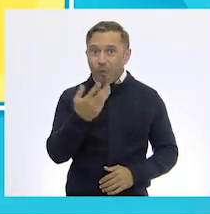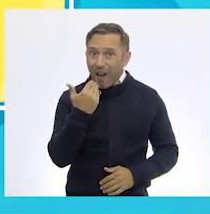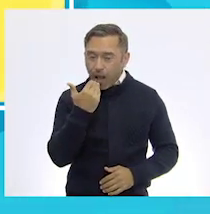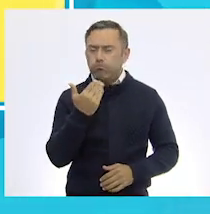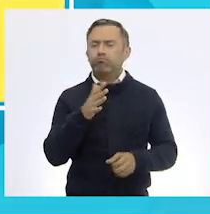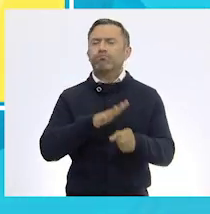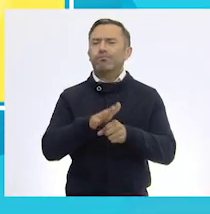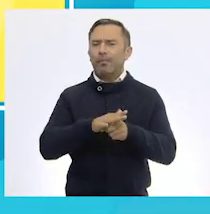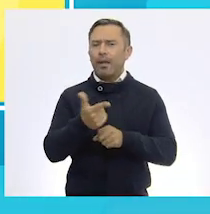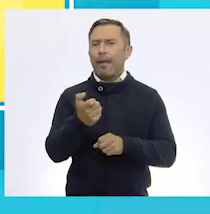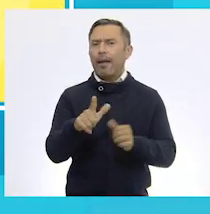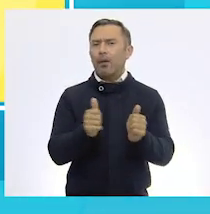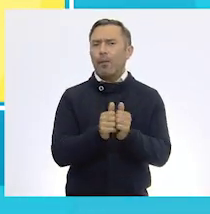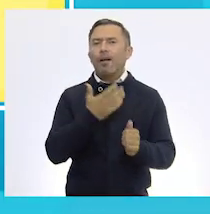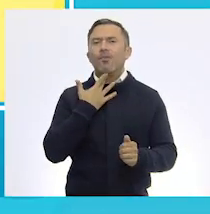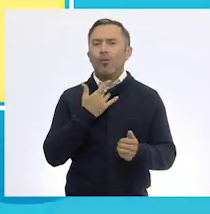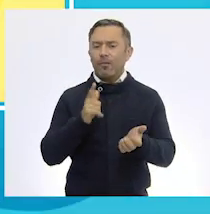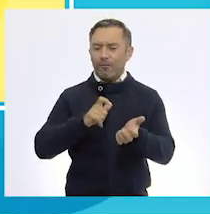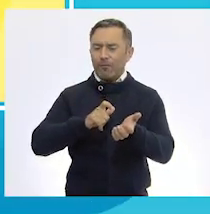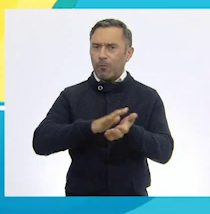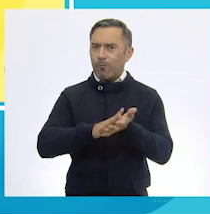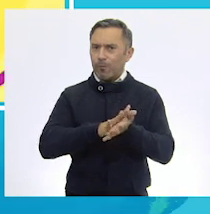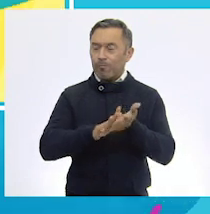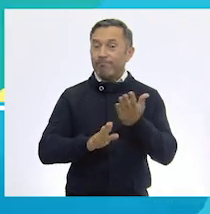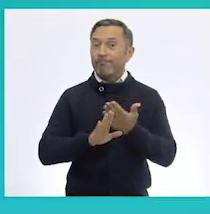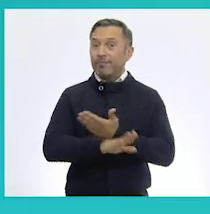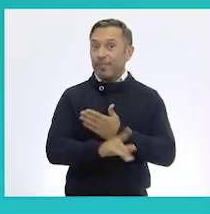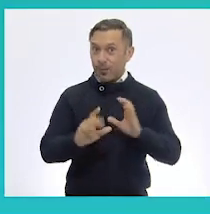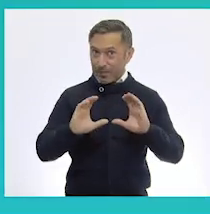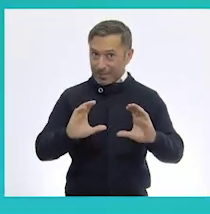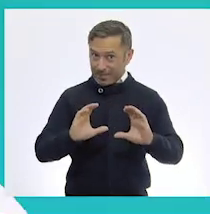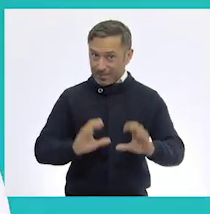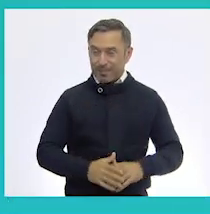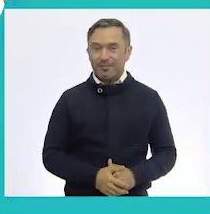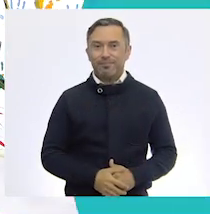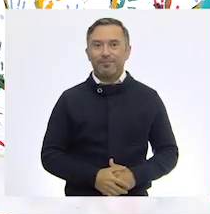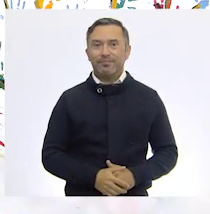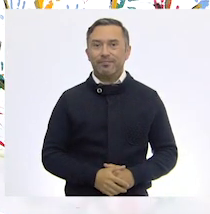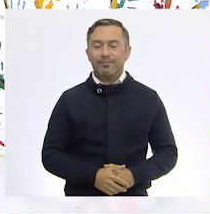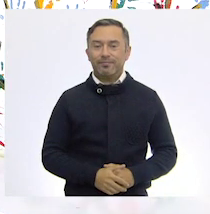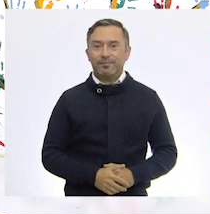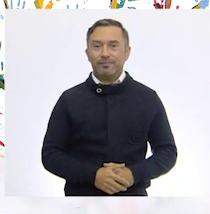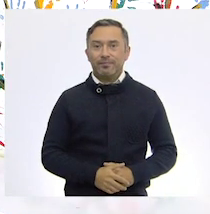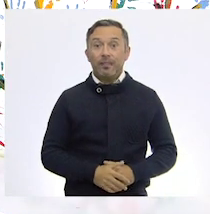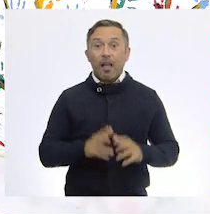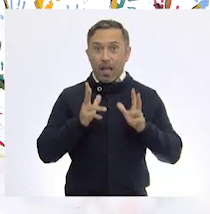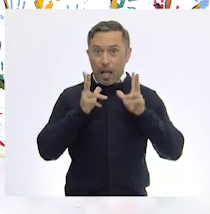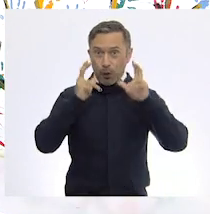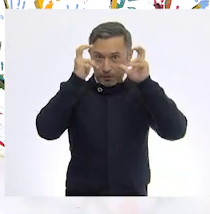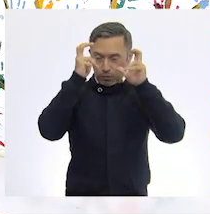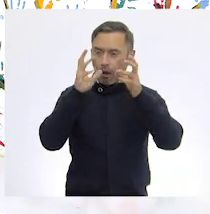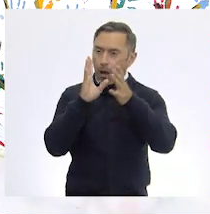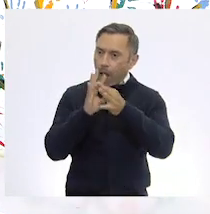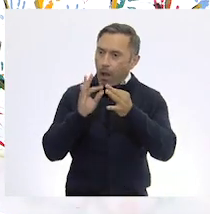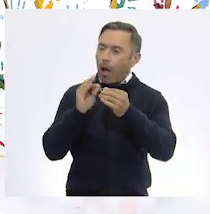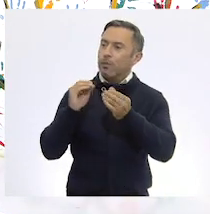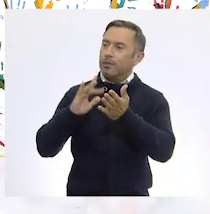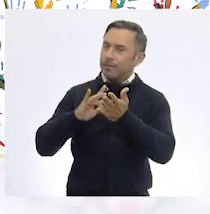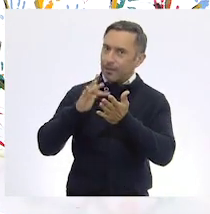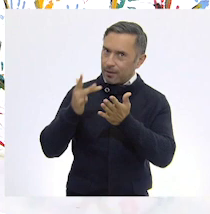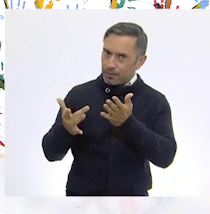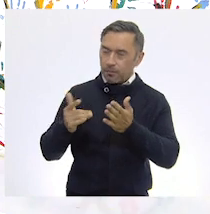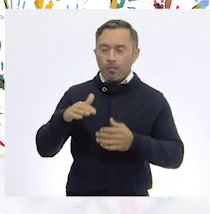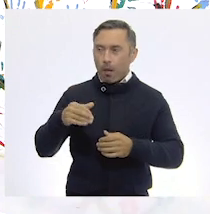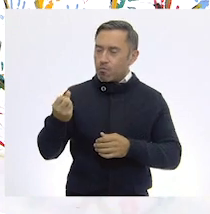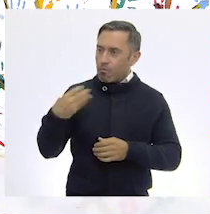usa desinfectantes a base de alcohol. ¡Cuídate! Muchas gracias, Ajolisto. Qué buenos tips nos acabas de dar